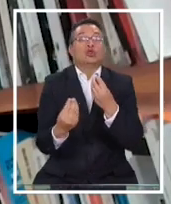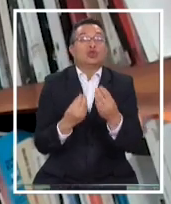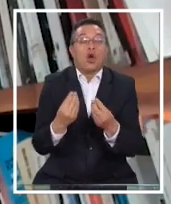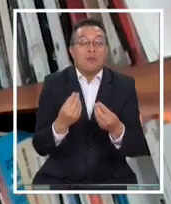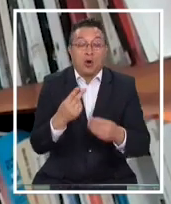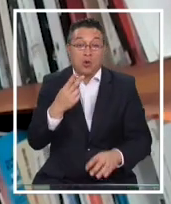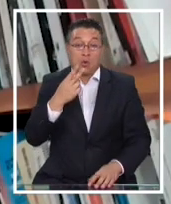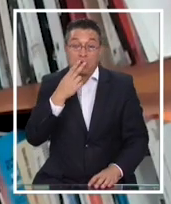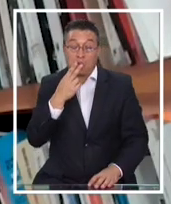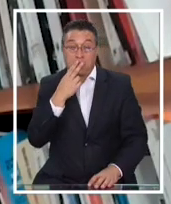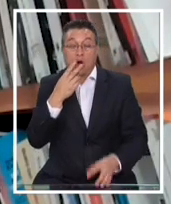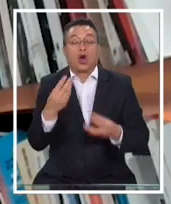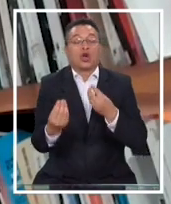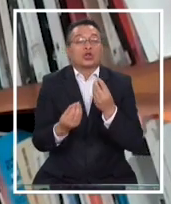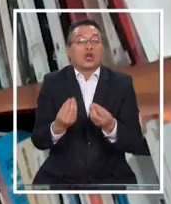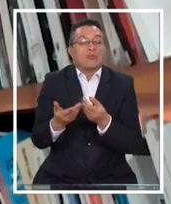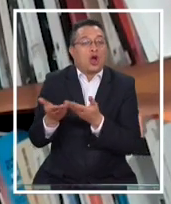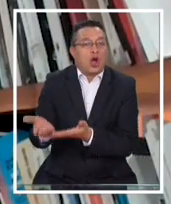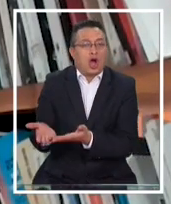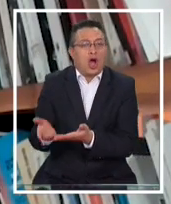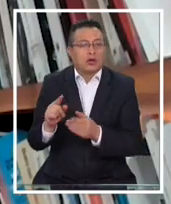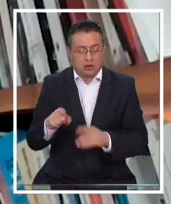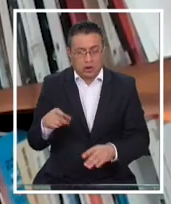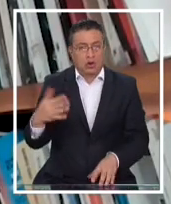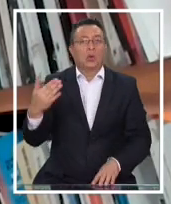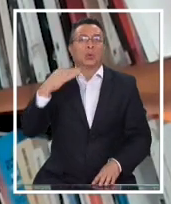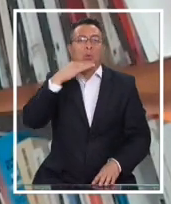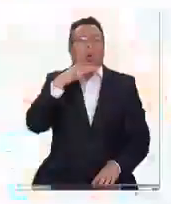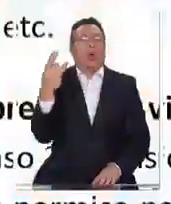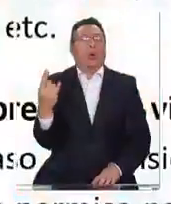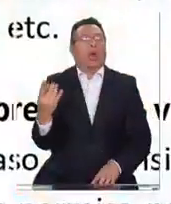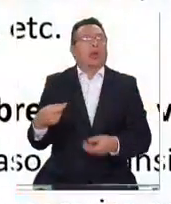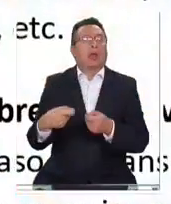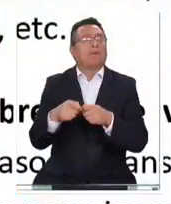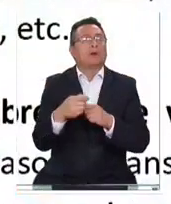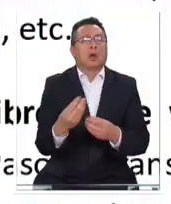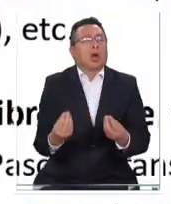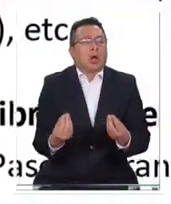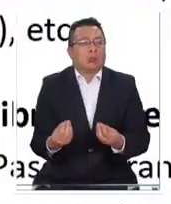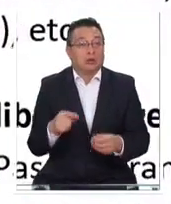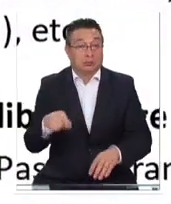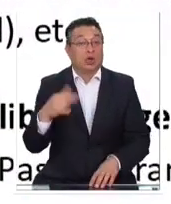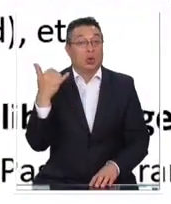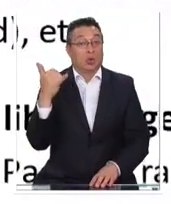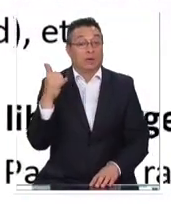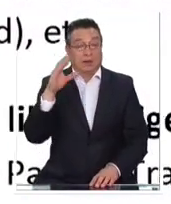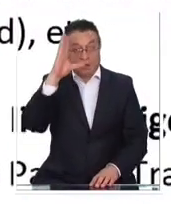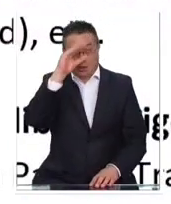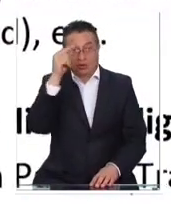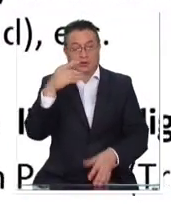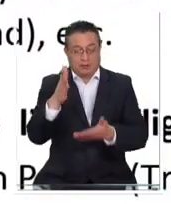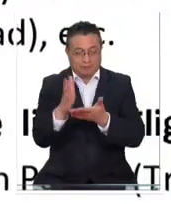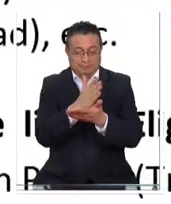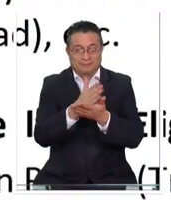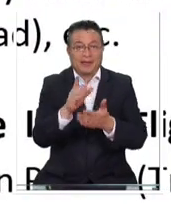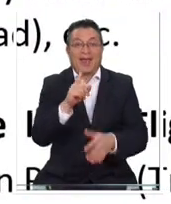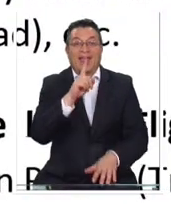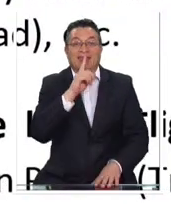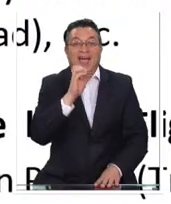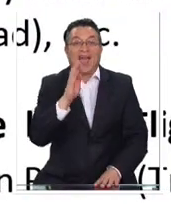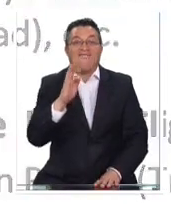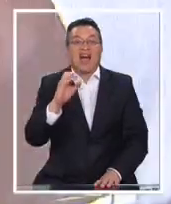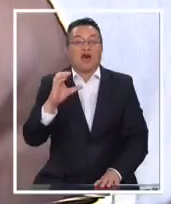el cigarrillo llega a transformarse en un bien esencial. Este jueves por la noche termina la clasificación del tabaco como